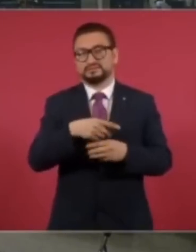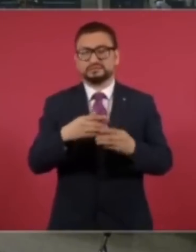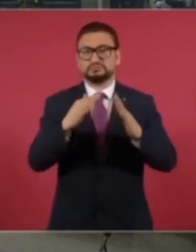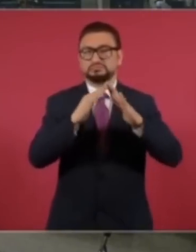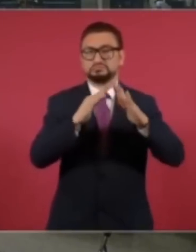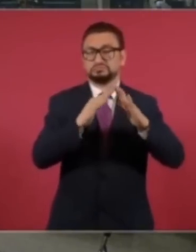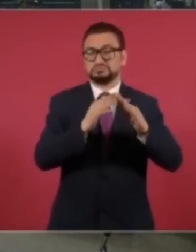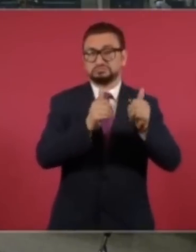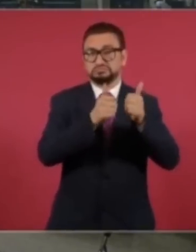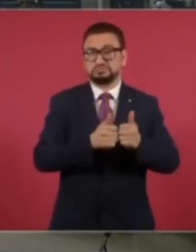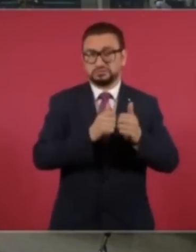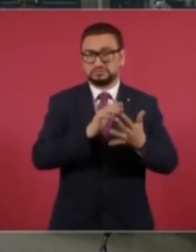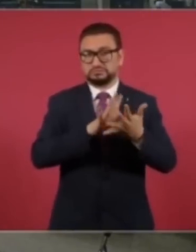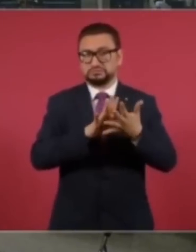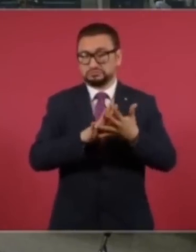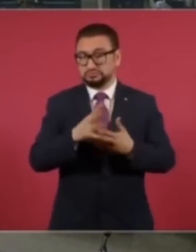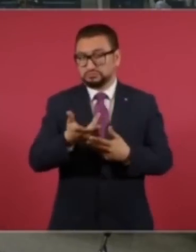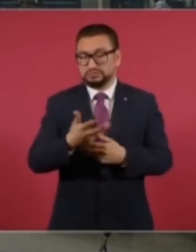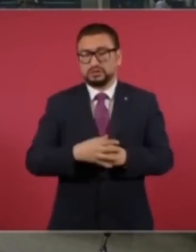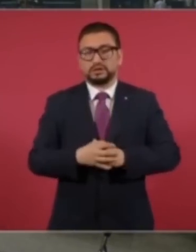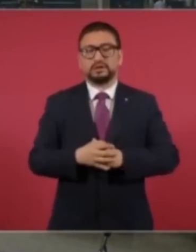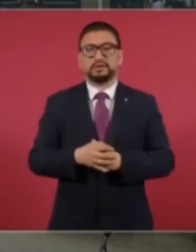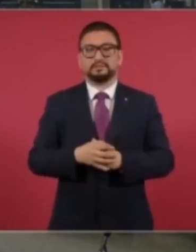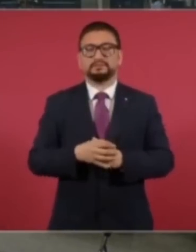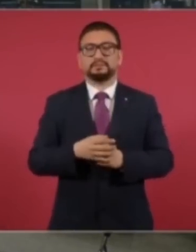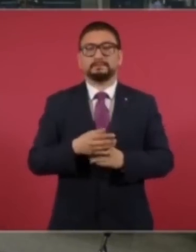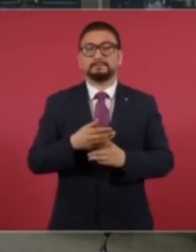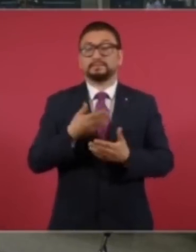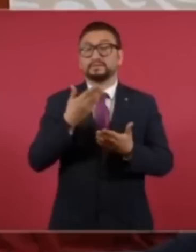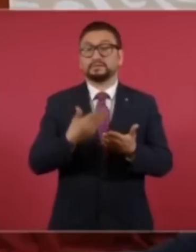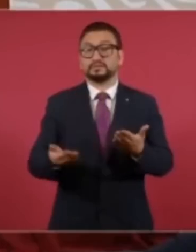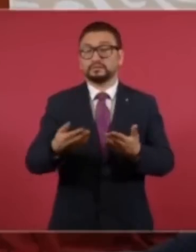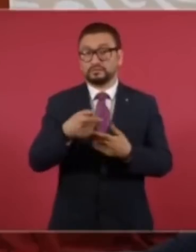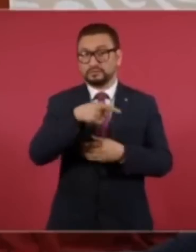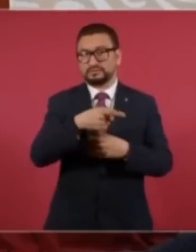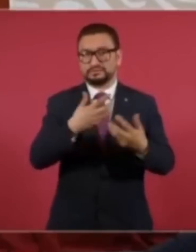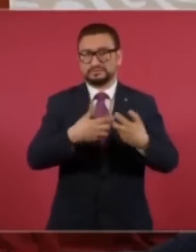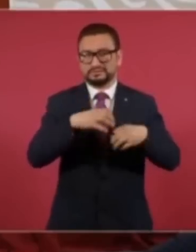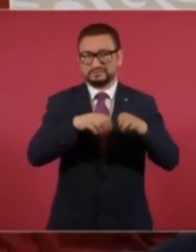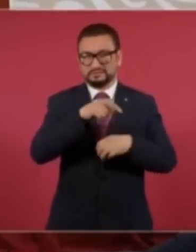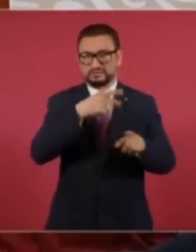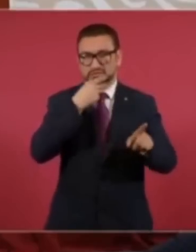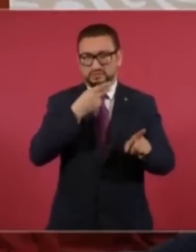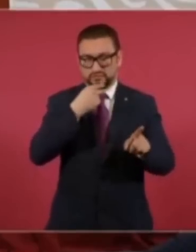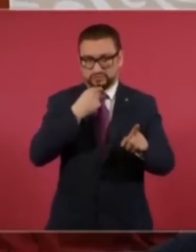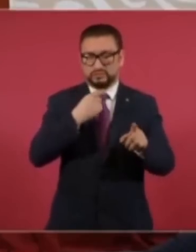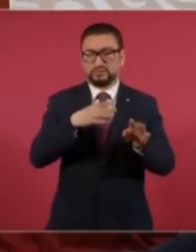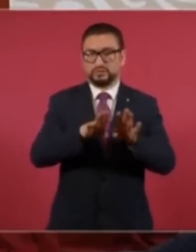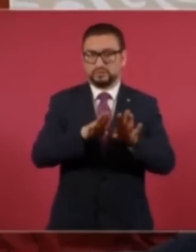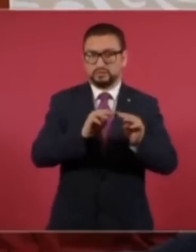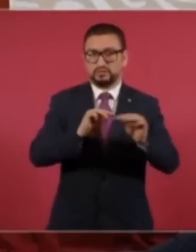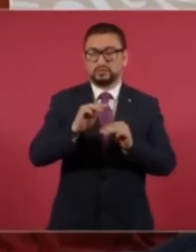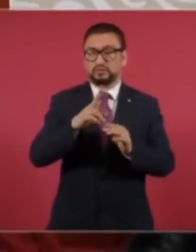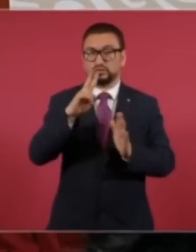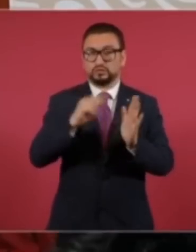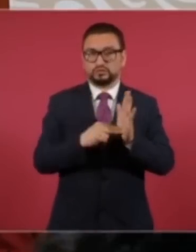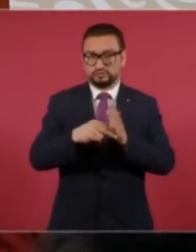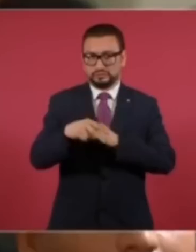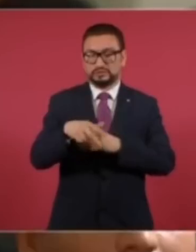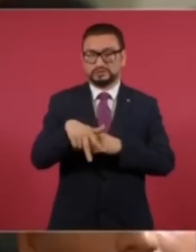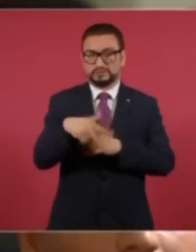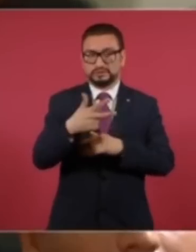arresto domiciliario, y en este caso el empresario movió tan solo en